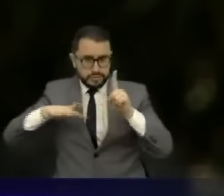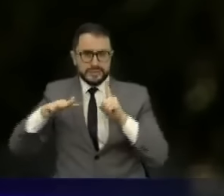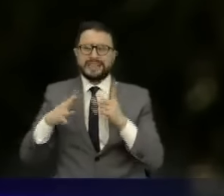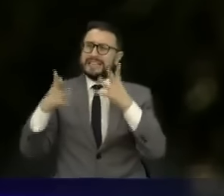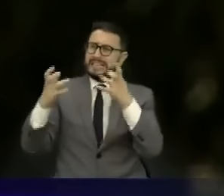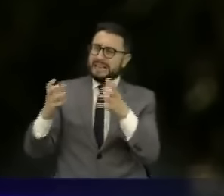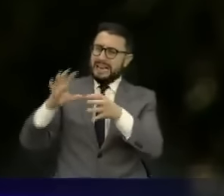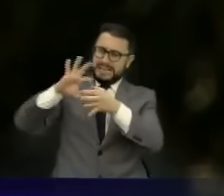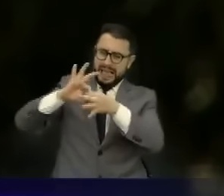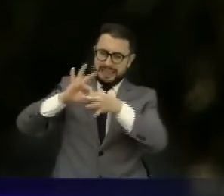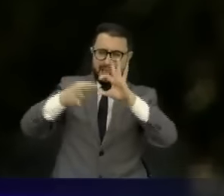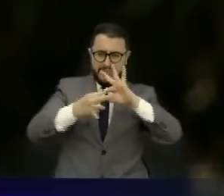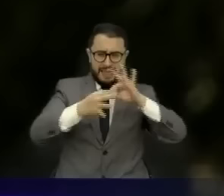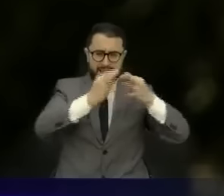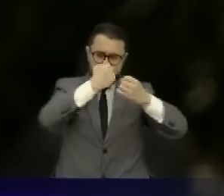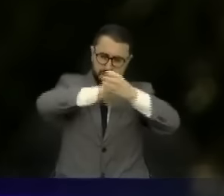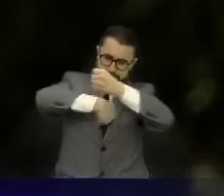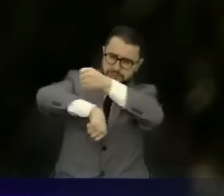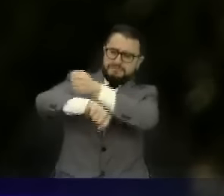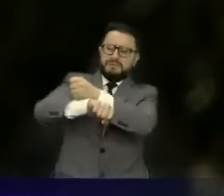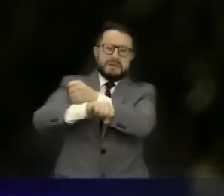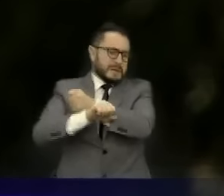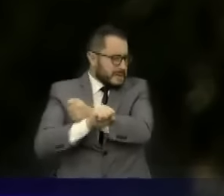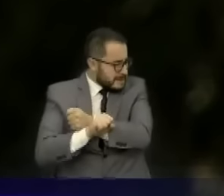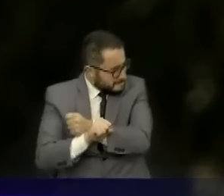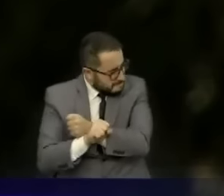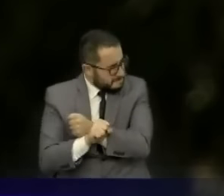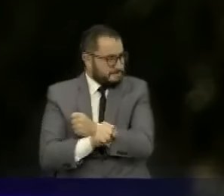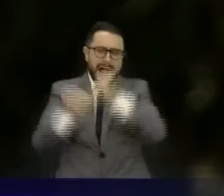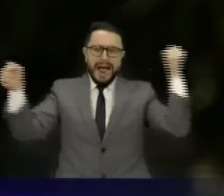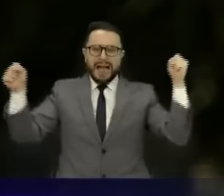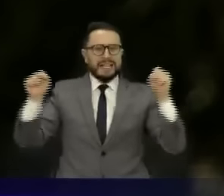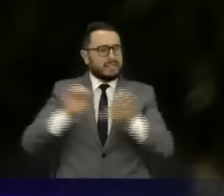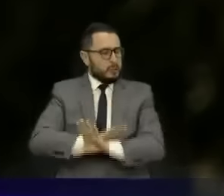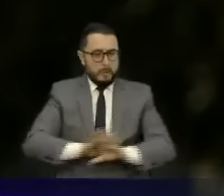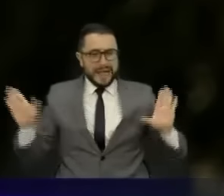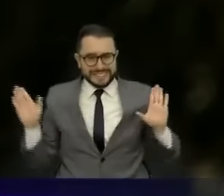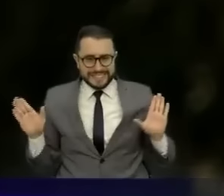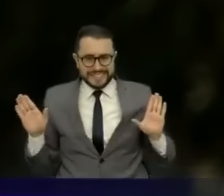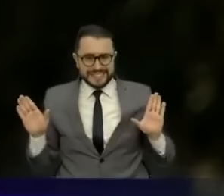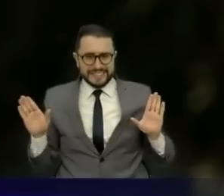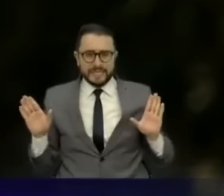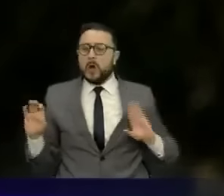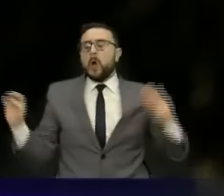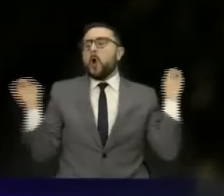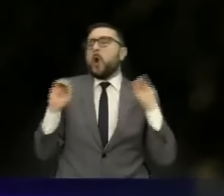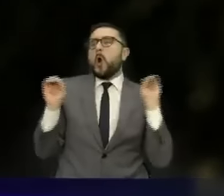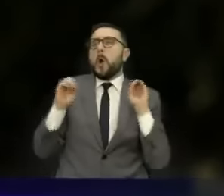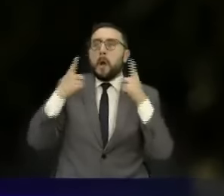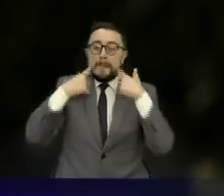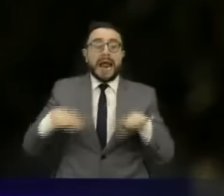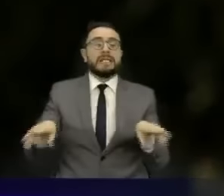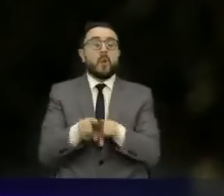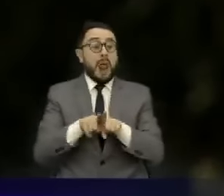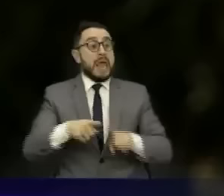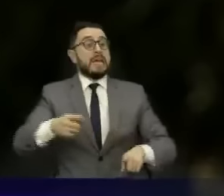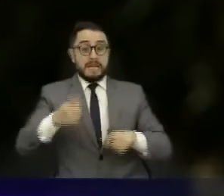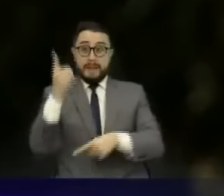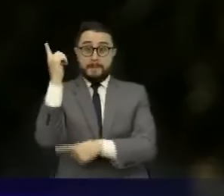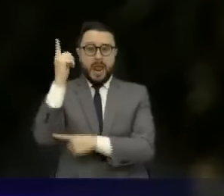unas cadenas para dejar de llamarse esclavo o esclava, o quitarse una especie de látigo,